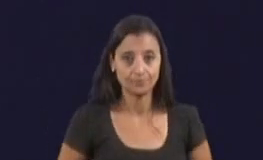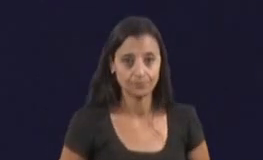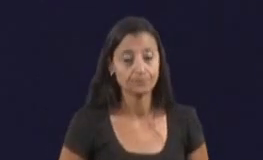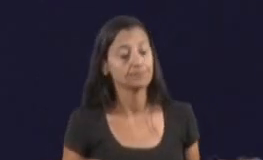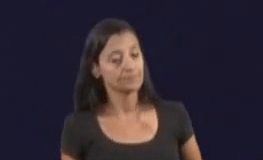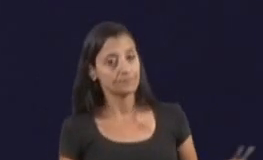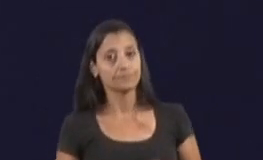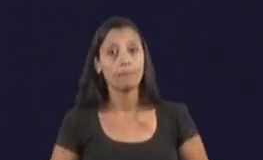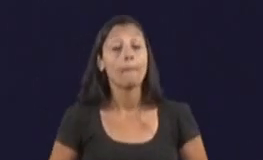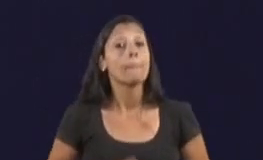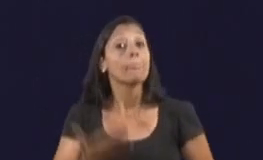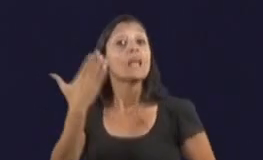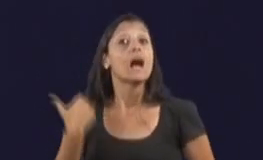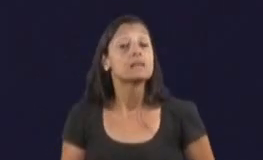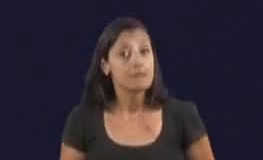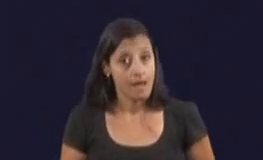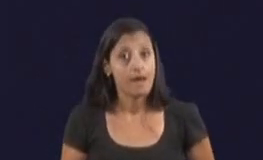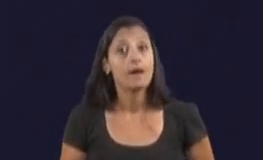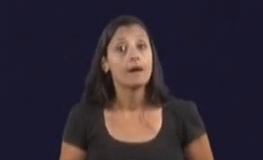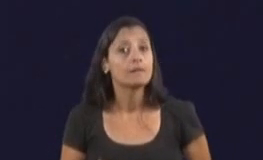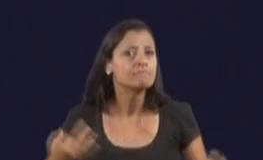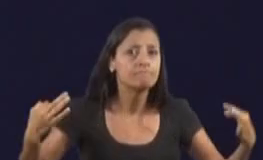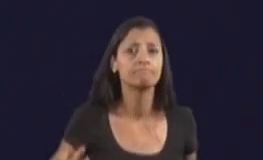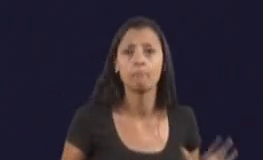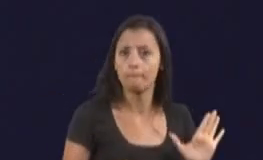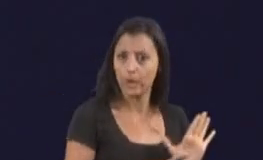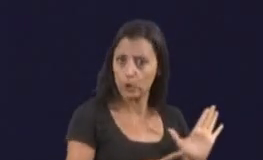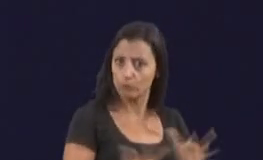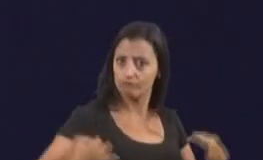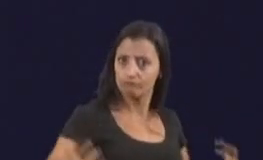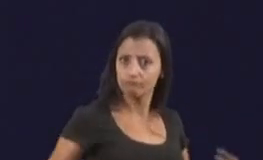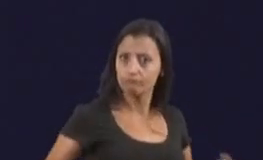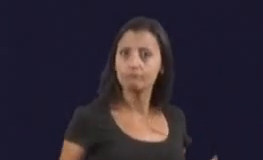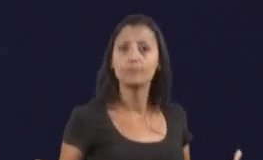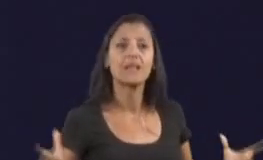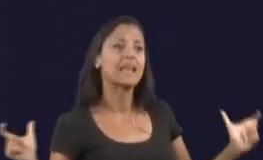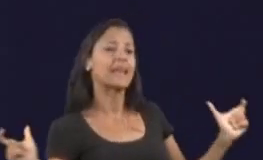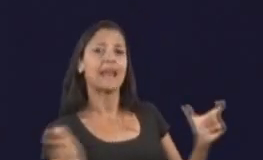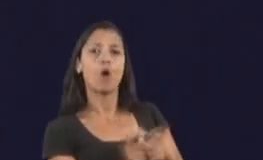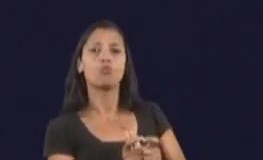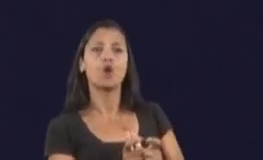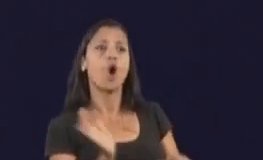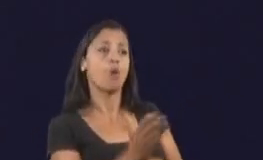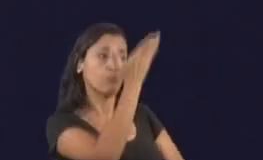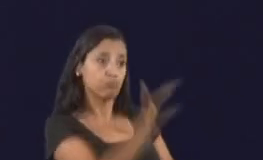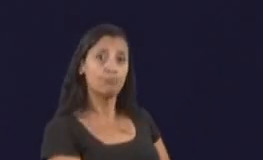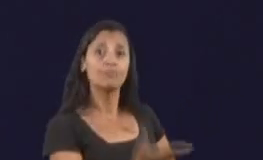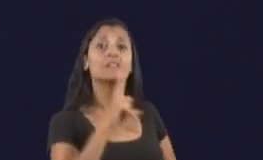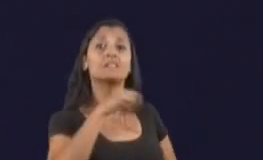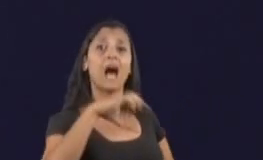A ver, lo de ayer fue estrictamente protocolar. Digo, no hubo una reunión con el señor